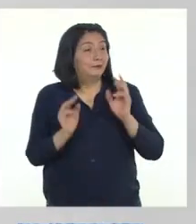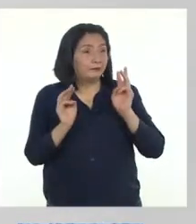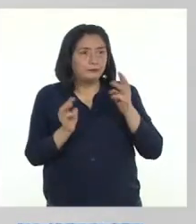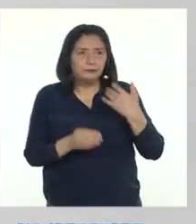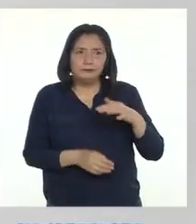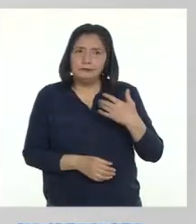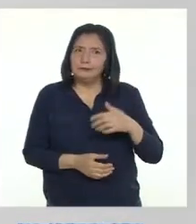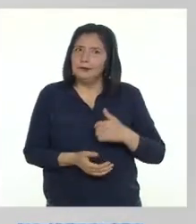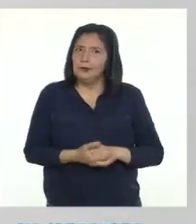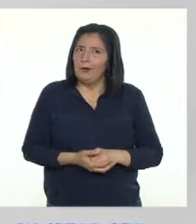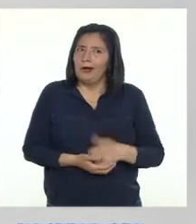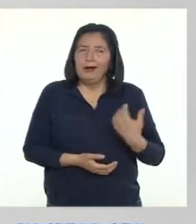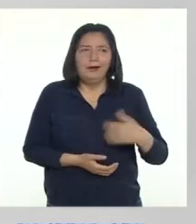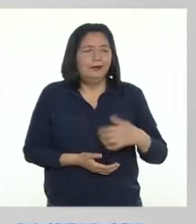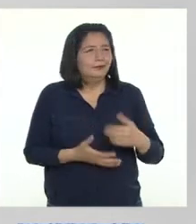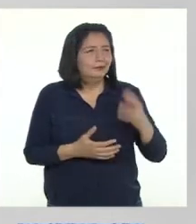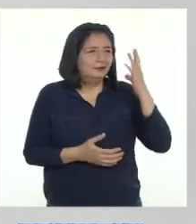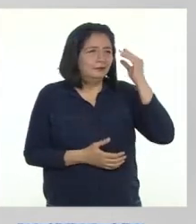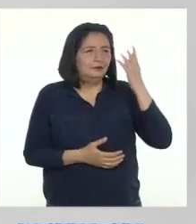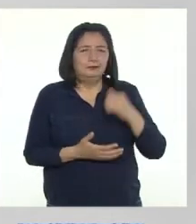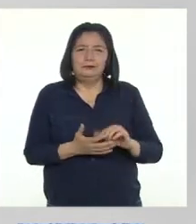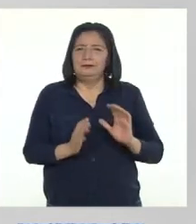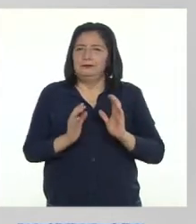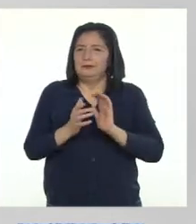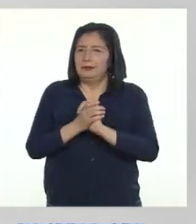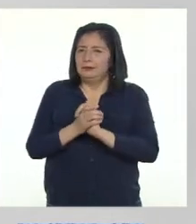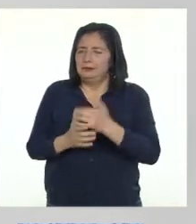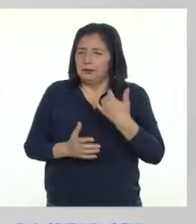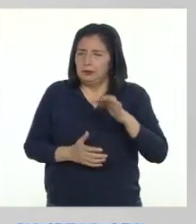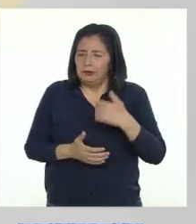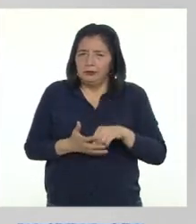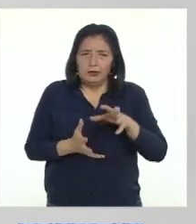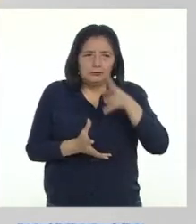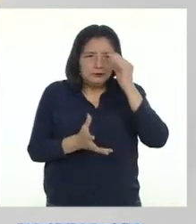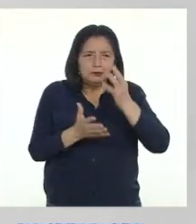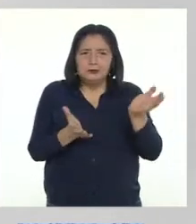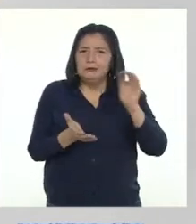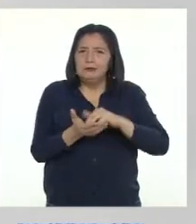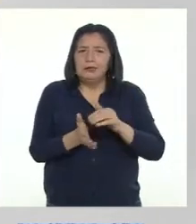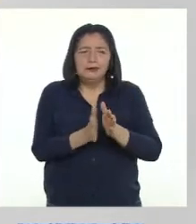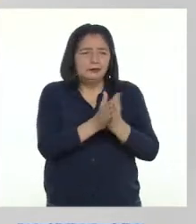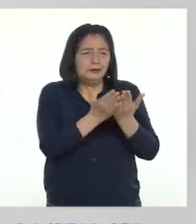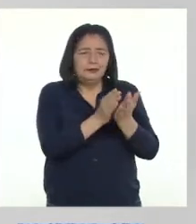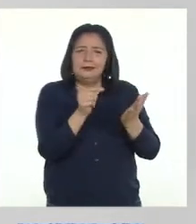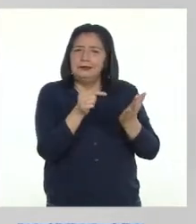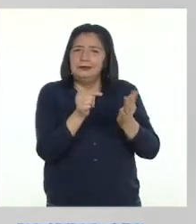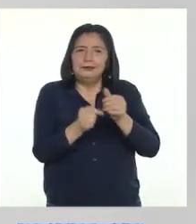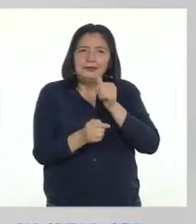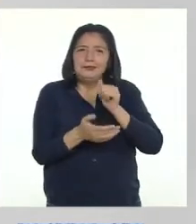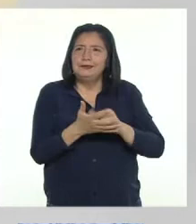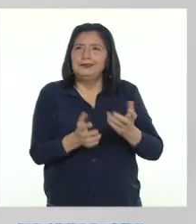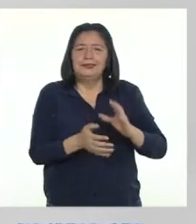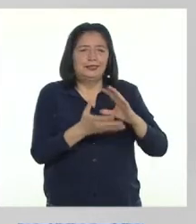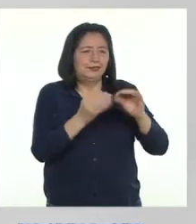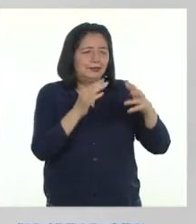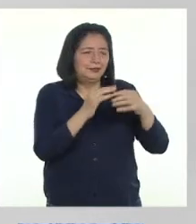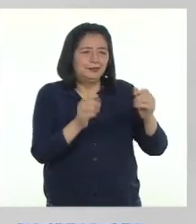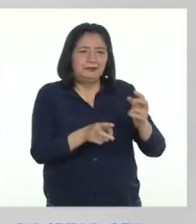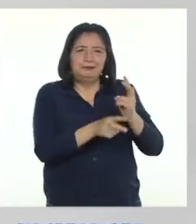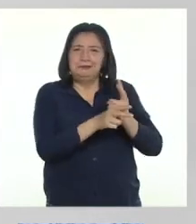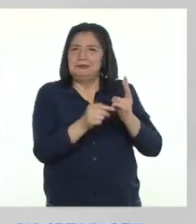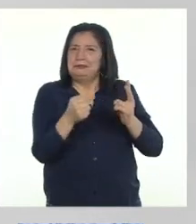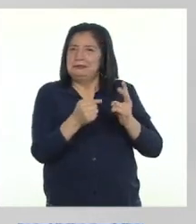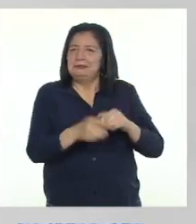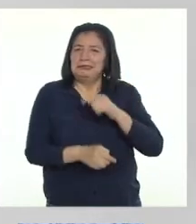¡Wow! ¡Qué gran aventura! Nuestros amigos descubrieron más sobre el libro secreto de la historia de las Vizcachas. La